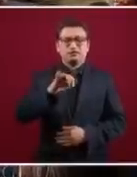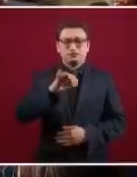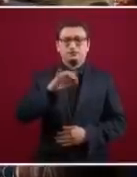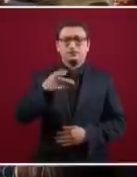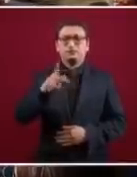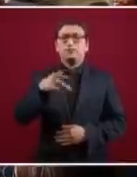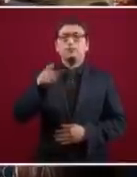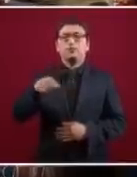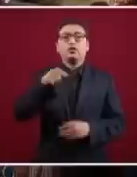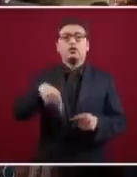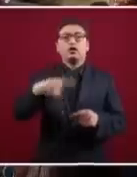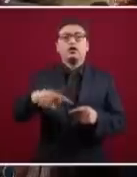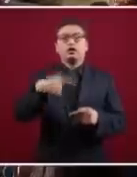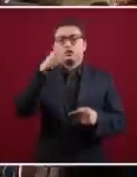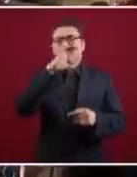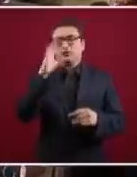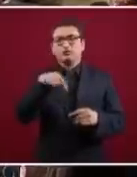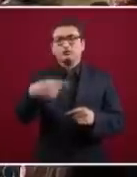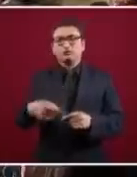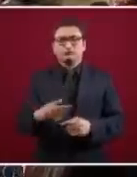esta fue el día siguiente